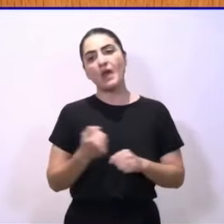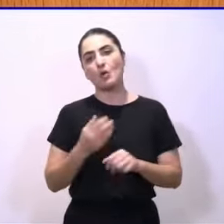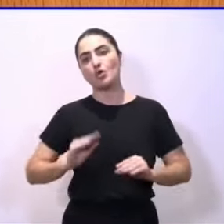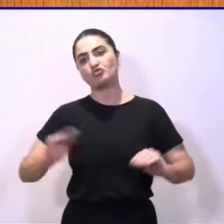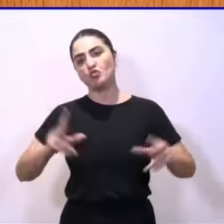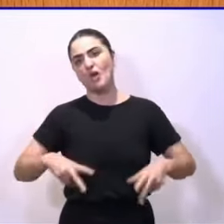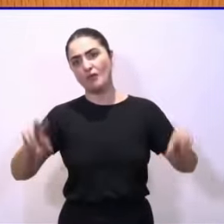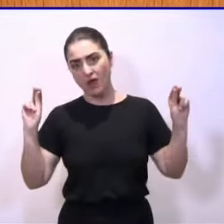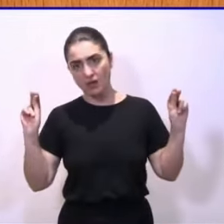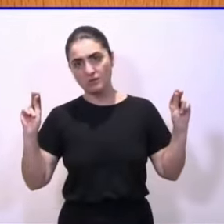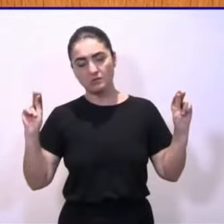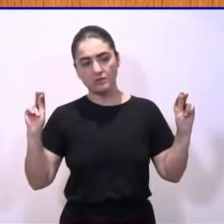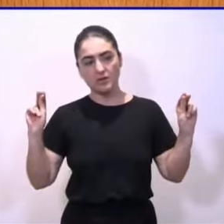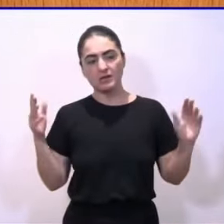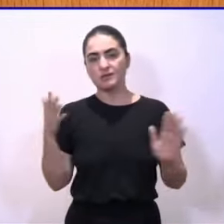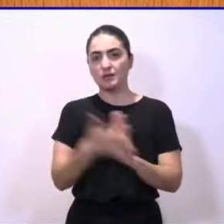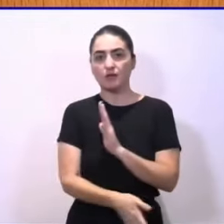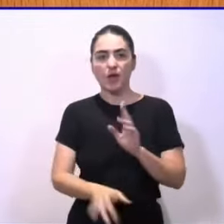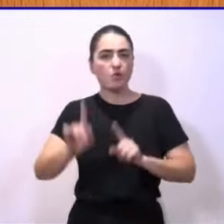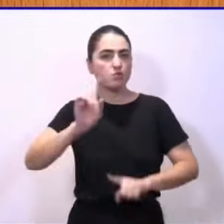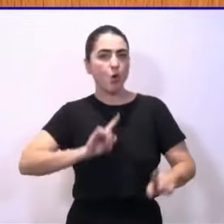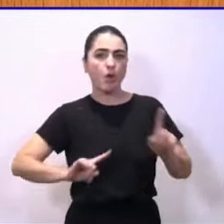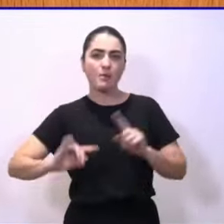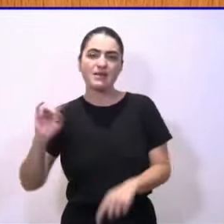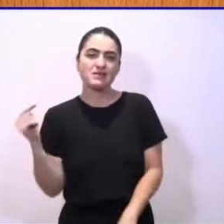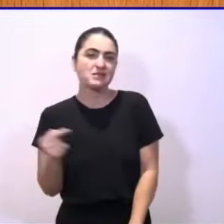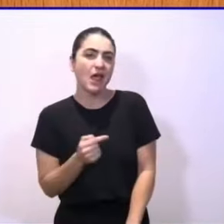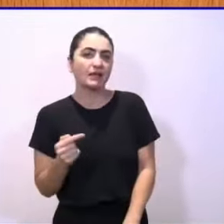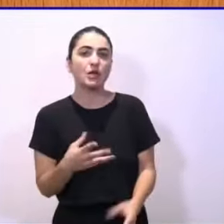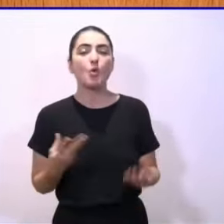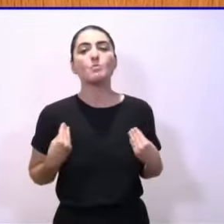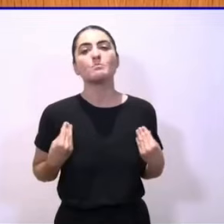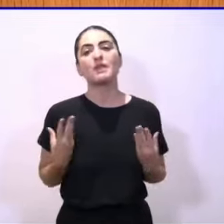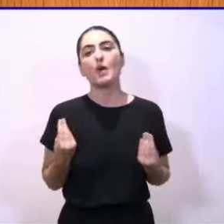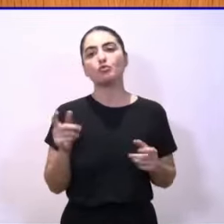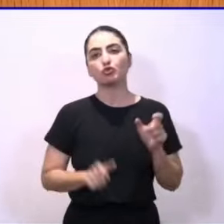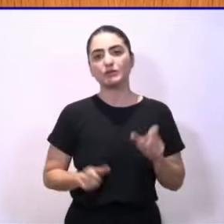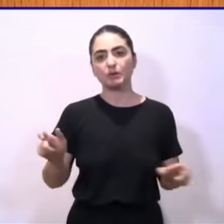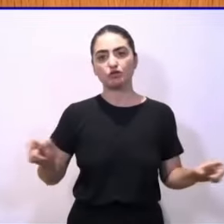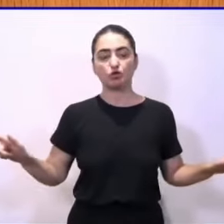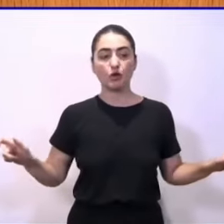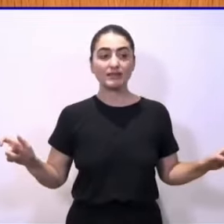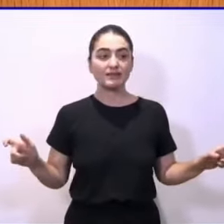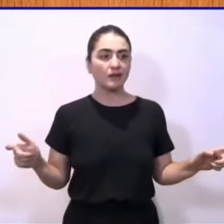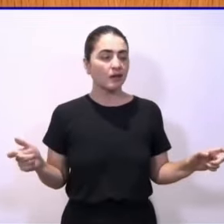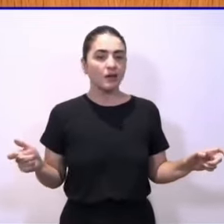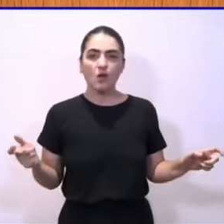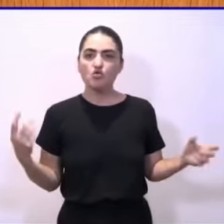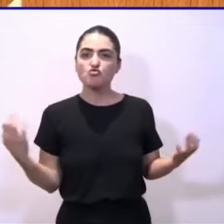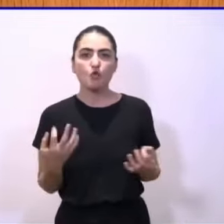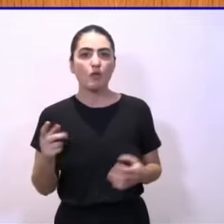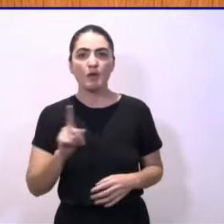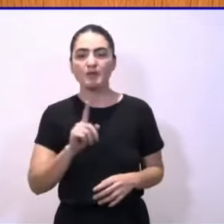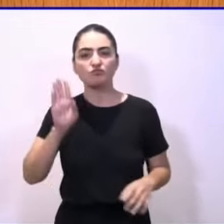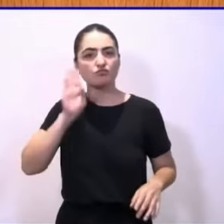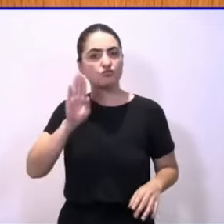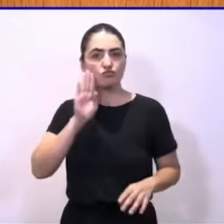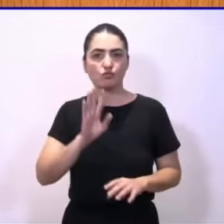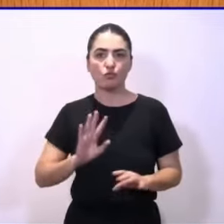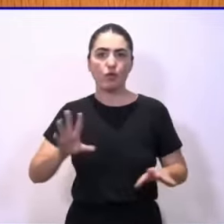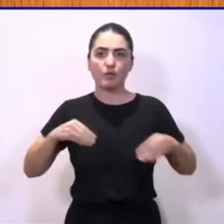los negativísimos problemas que genera en la vida de muchas personas que no tienen que soportar el fraude en